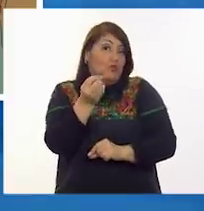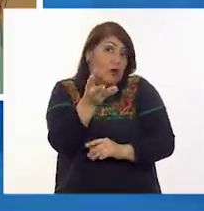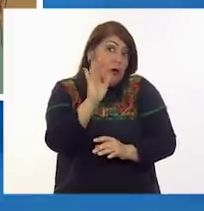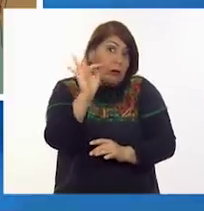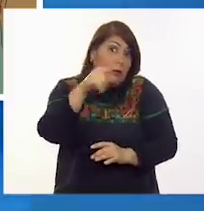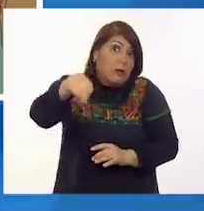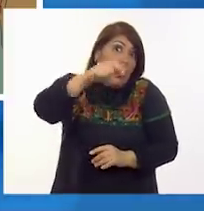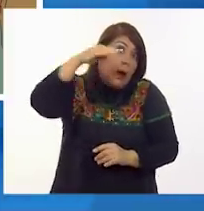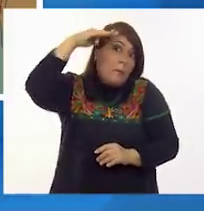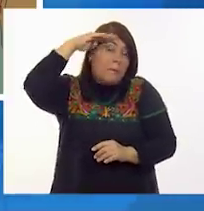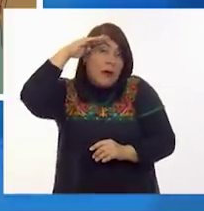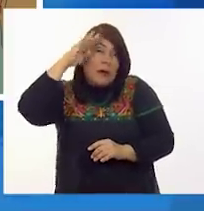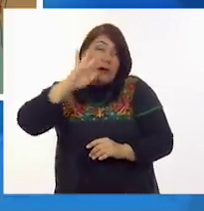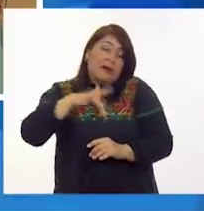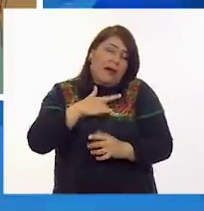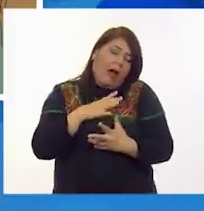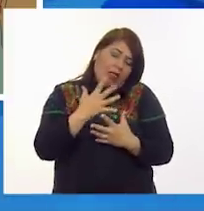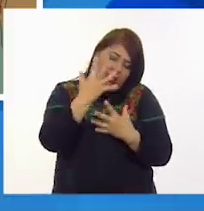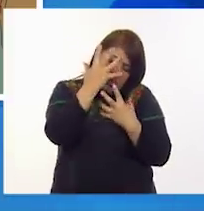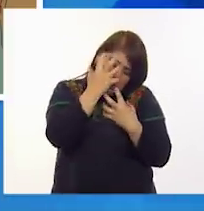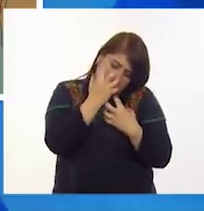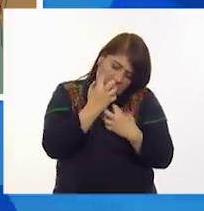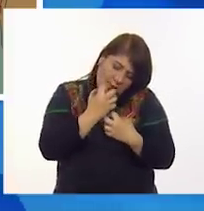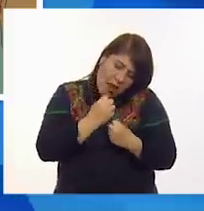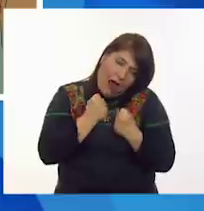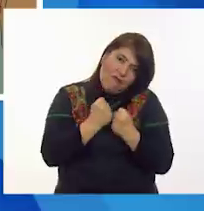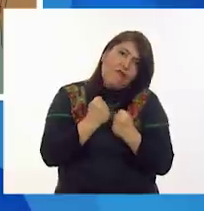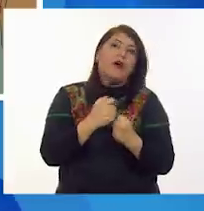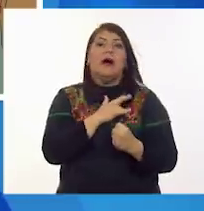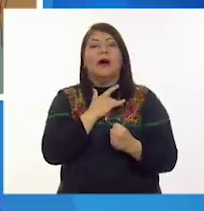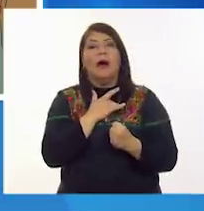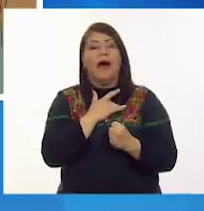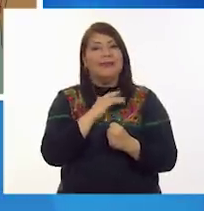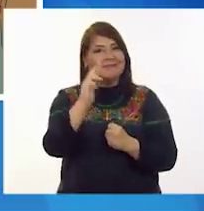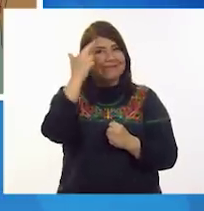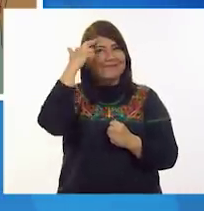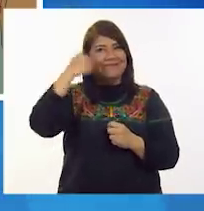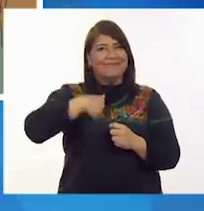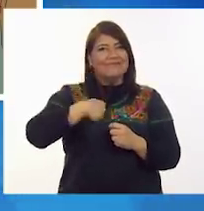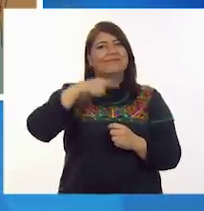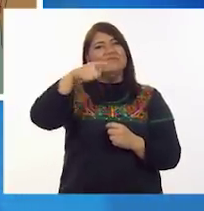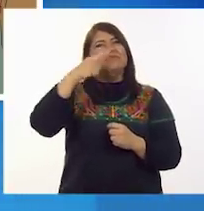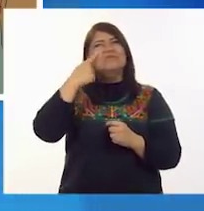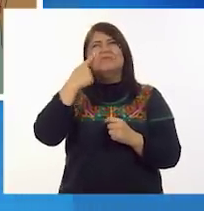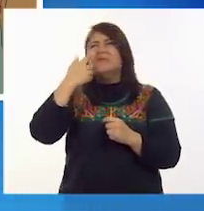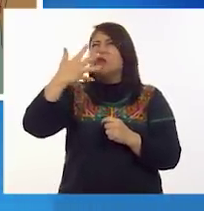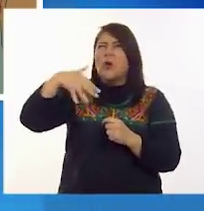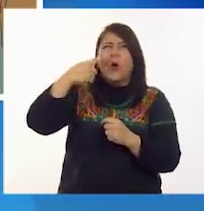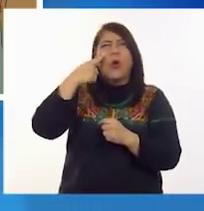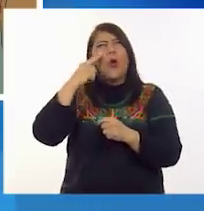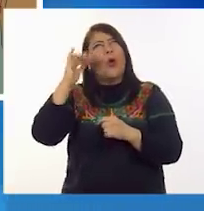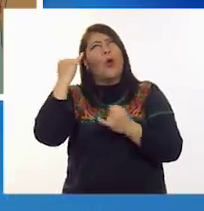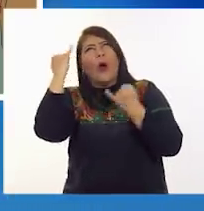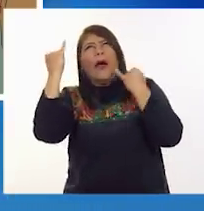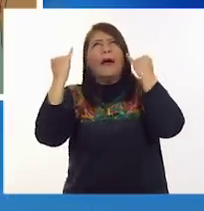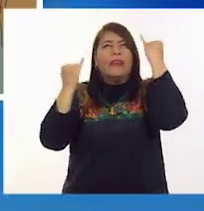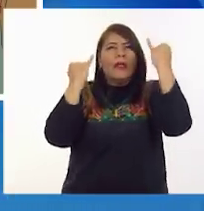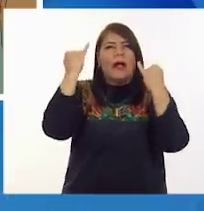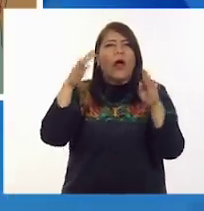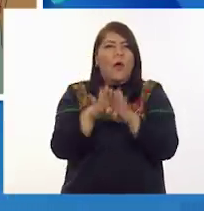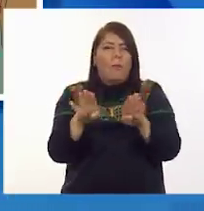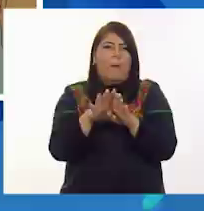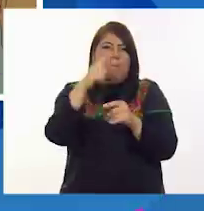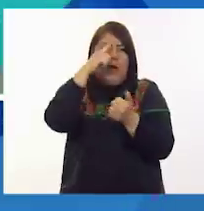próxima vez que se sientan así tristones, pues se acuerdan de mí y buscan su remedio, ¿eh? Se van a sentir mejor, se